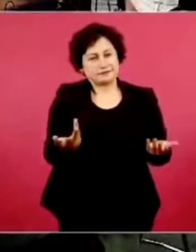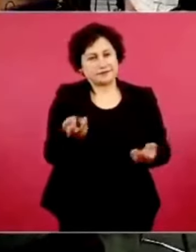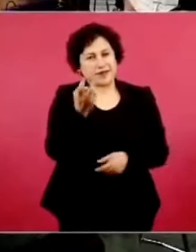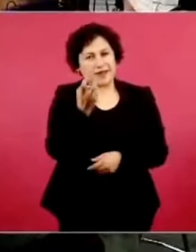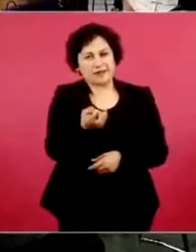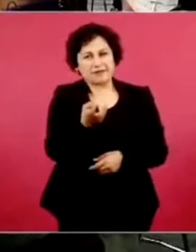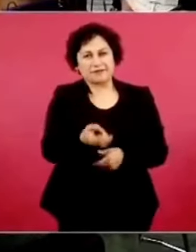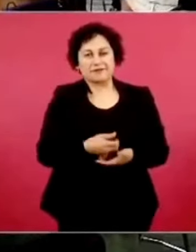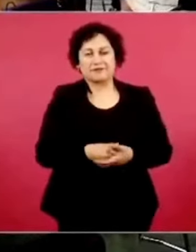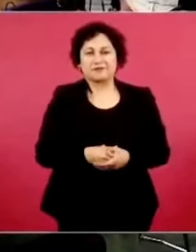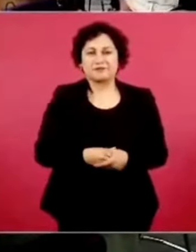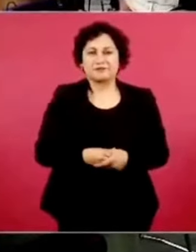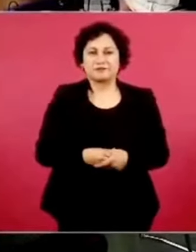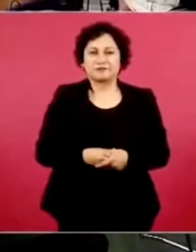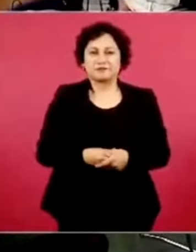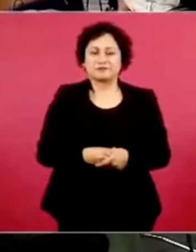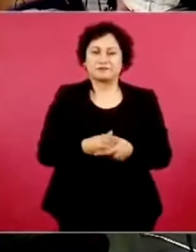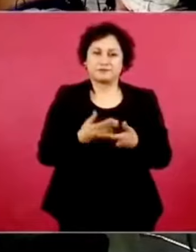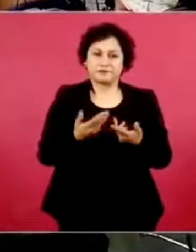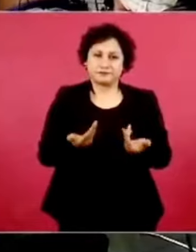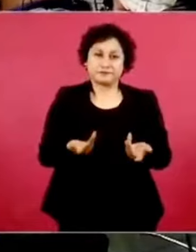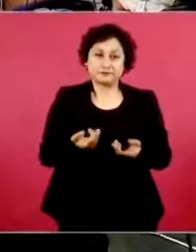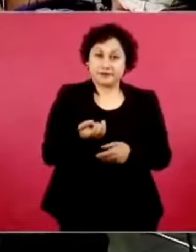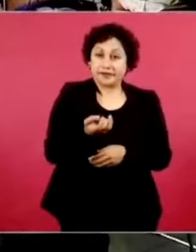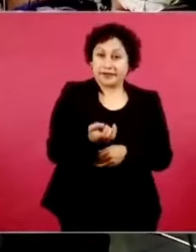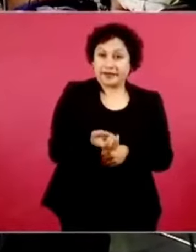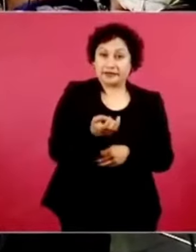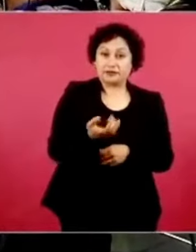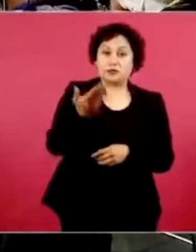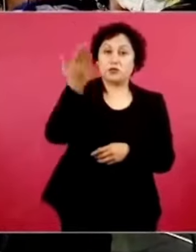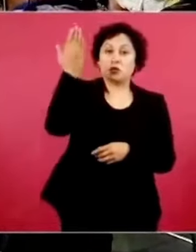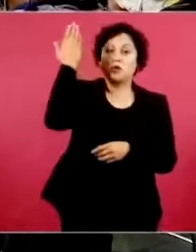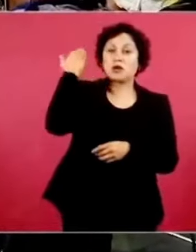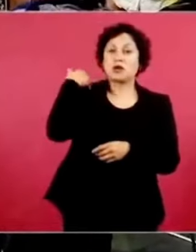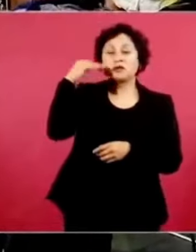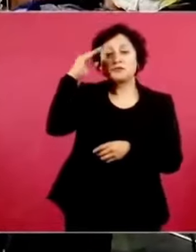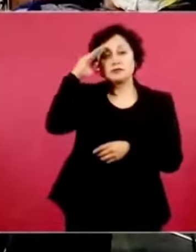lo mencionó el maestro Bonfil,